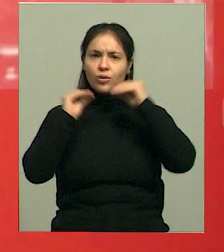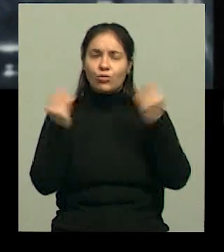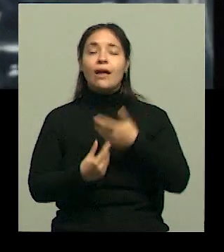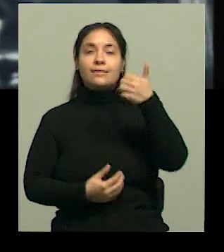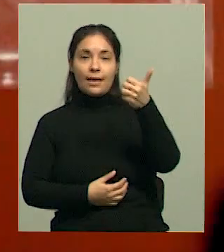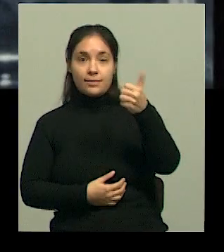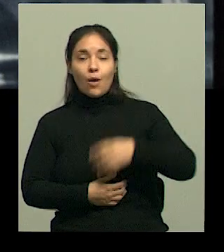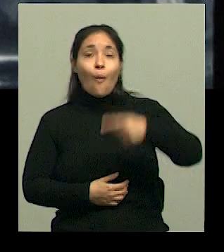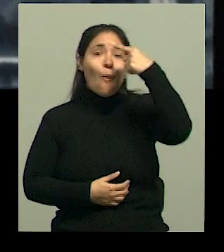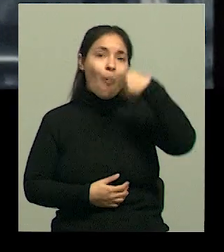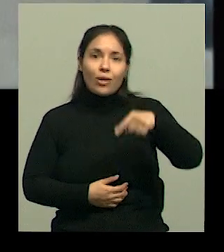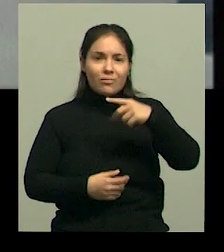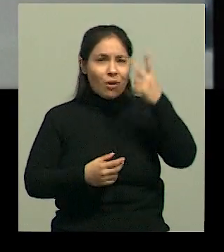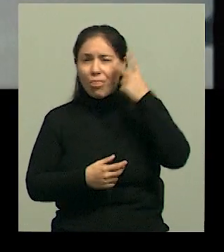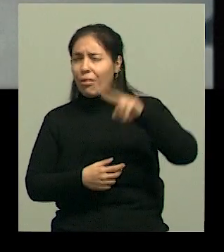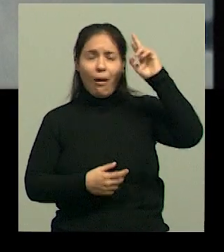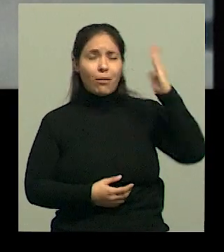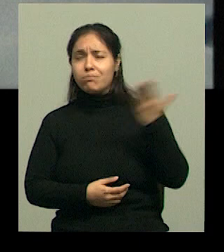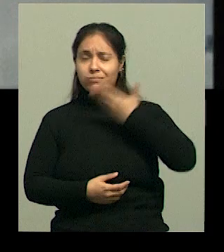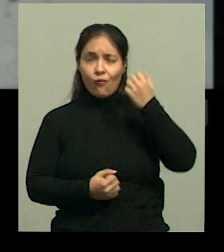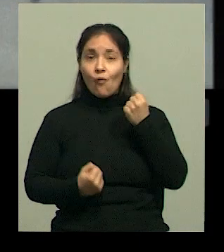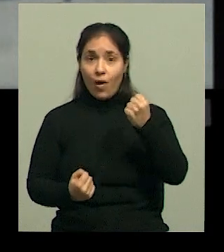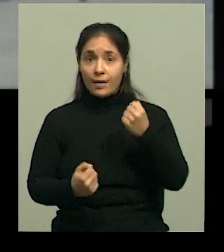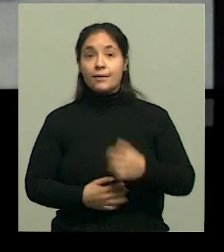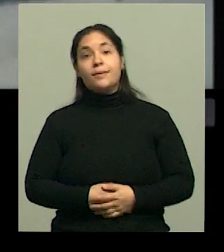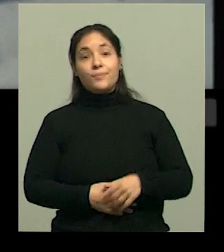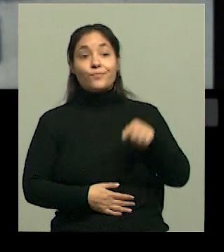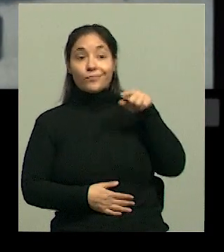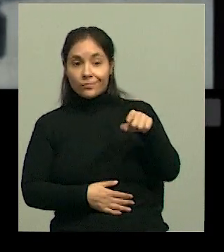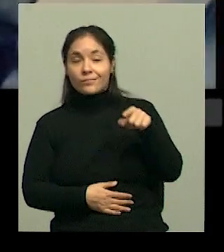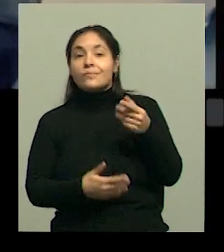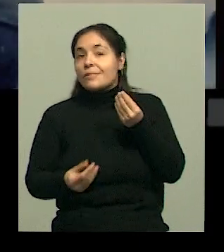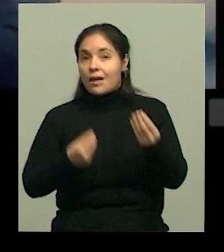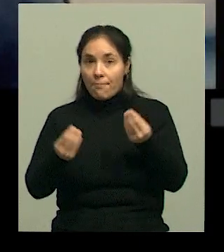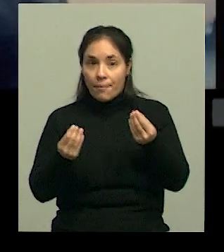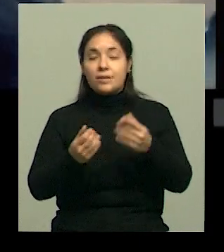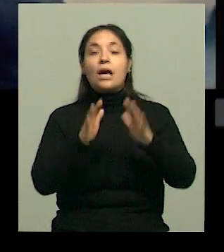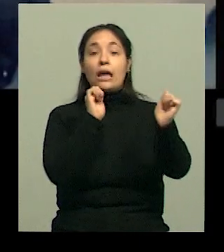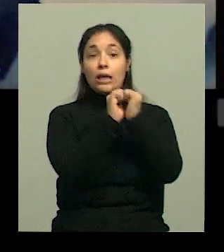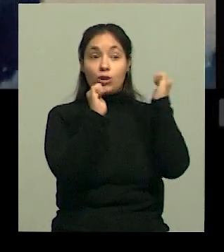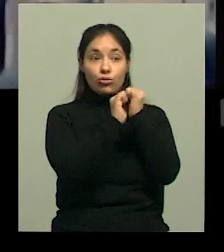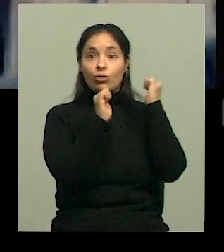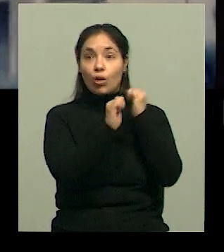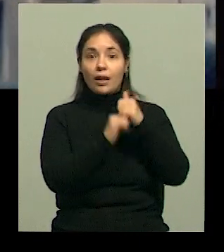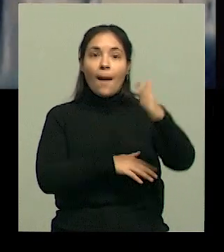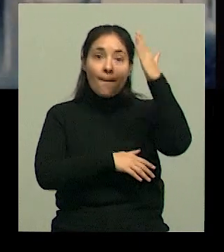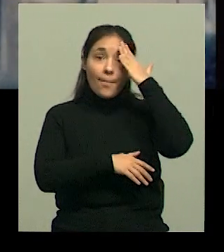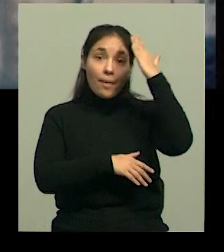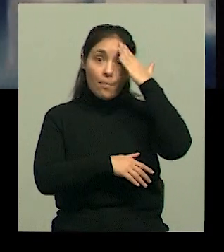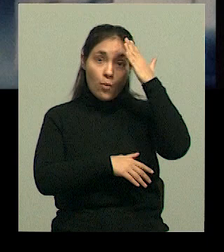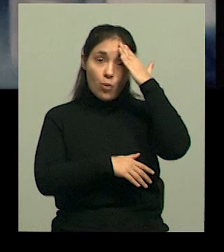que el último fue el más fuerte. Eso va a traer como consecuencia que la historia, la